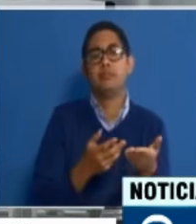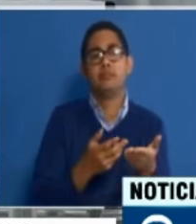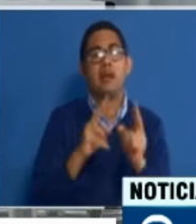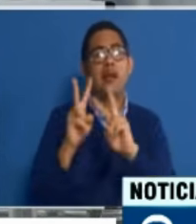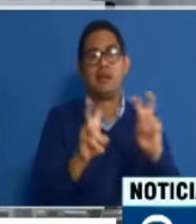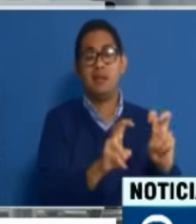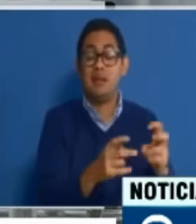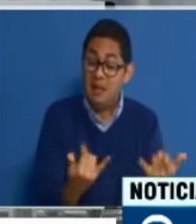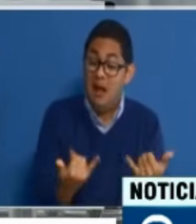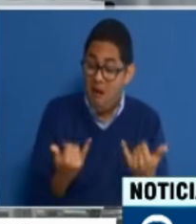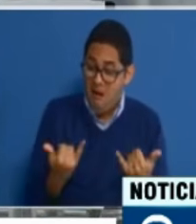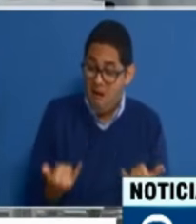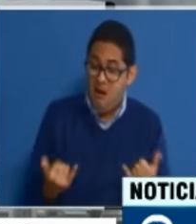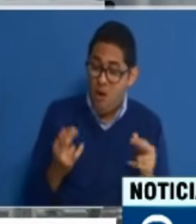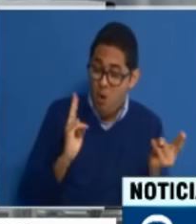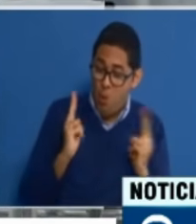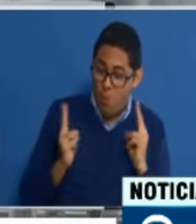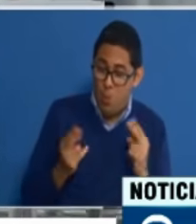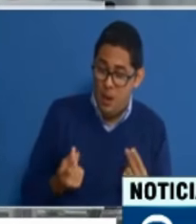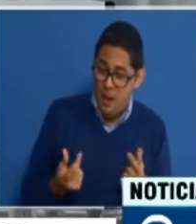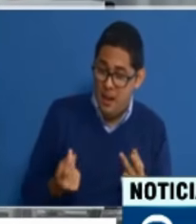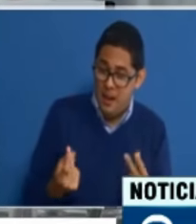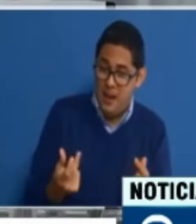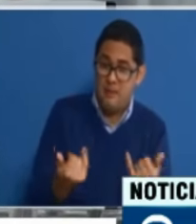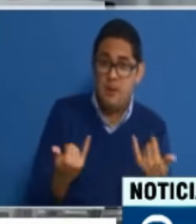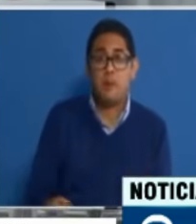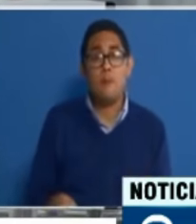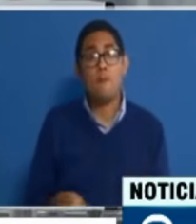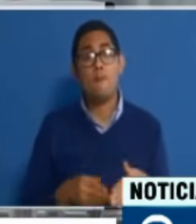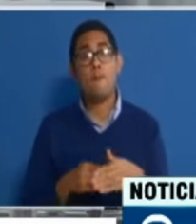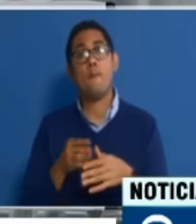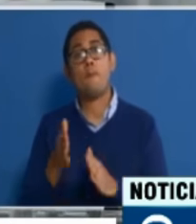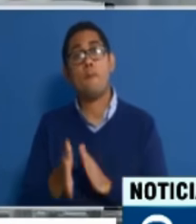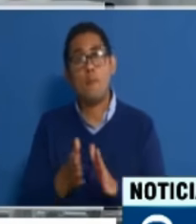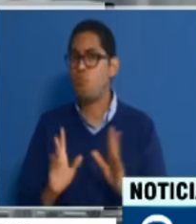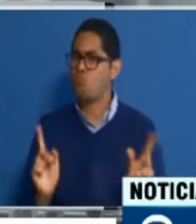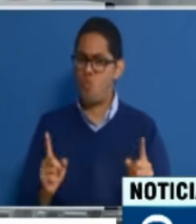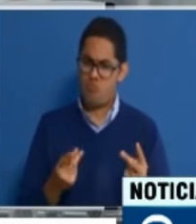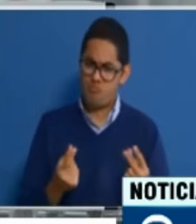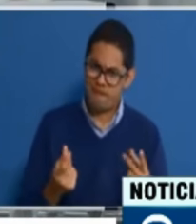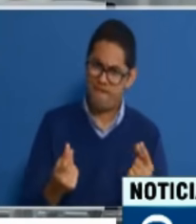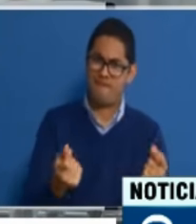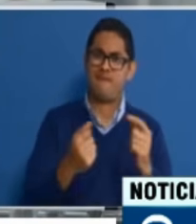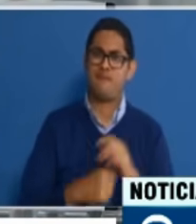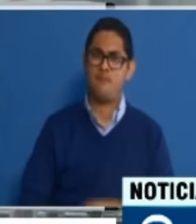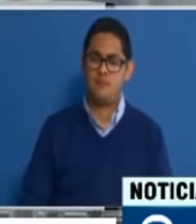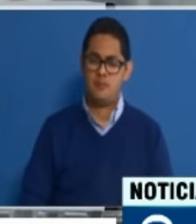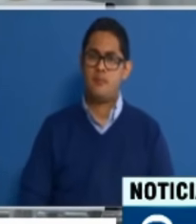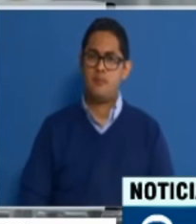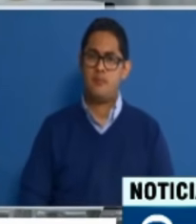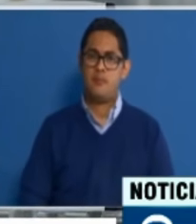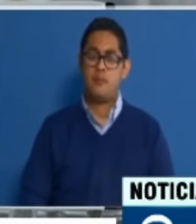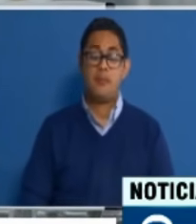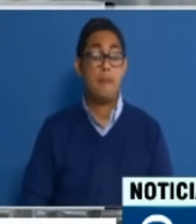urgencia, la velocidad. Pero esto tiene un balance.